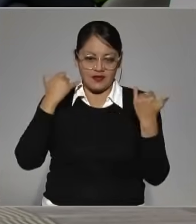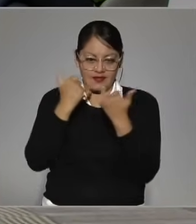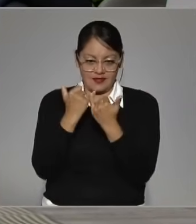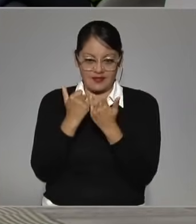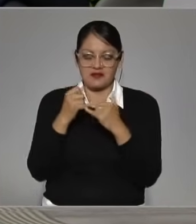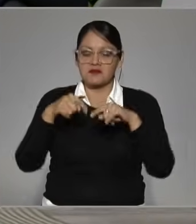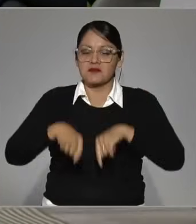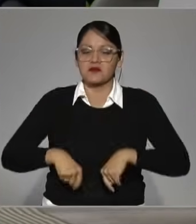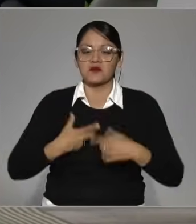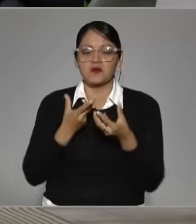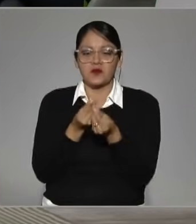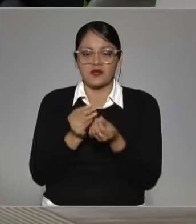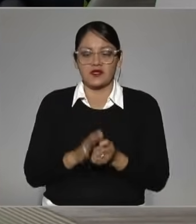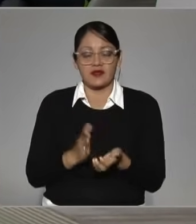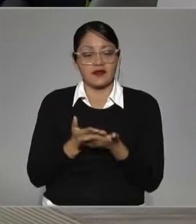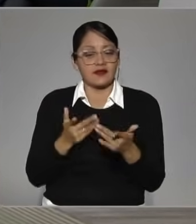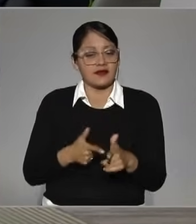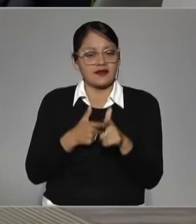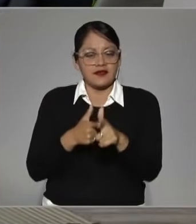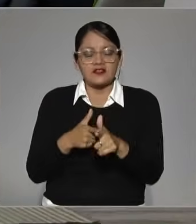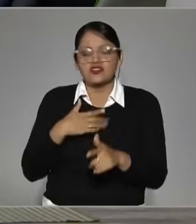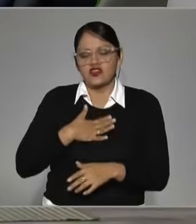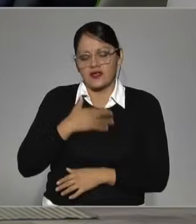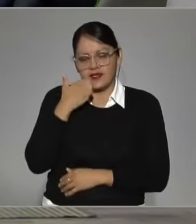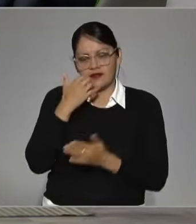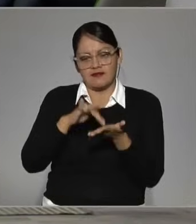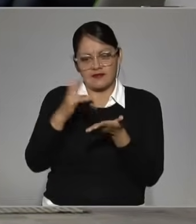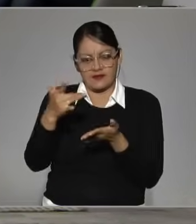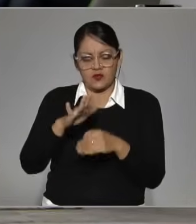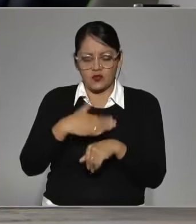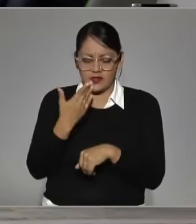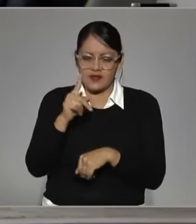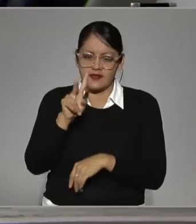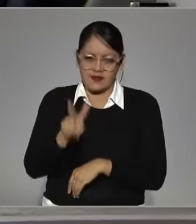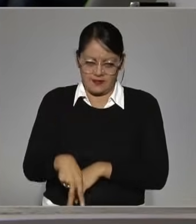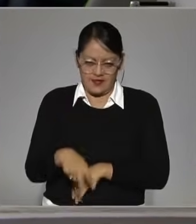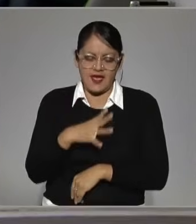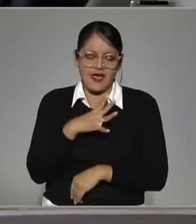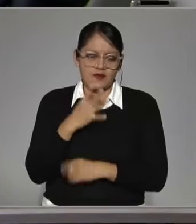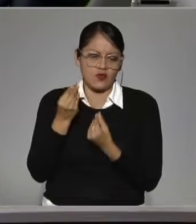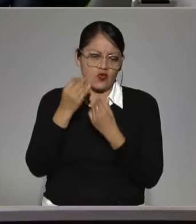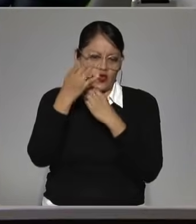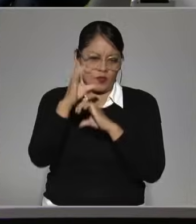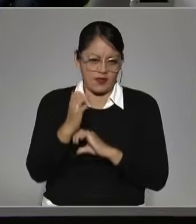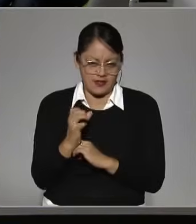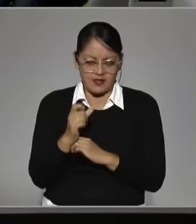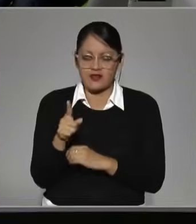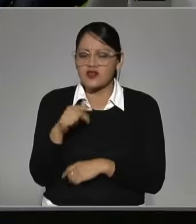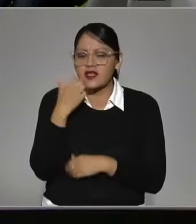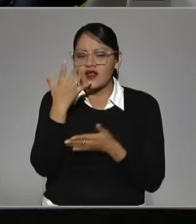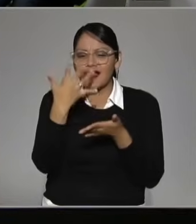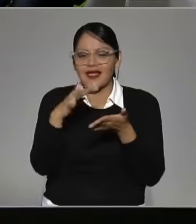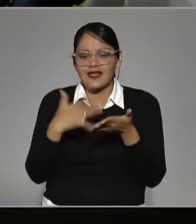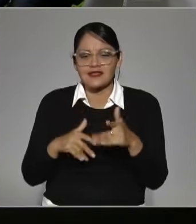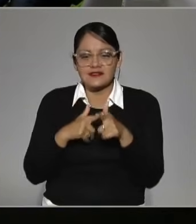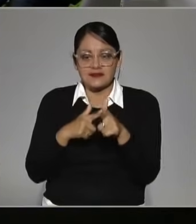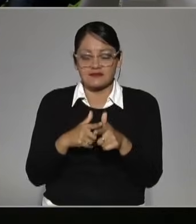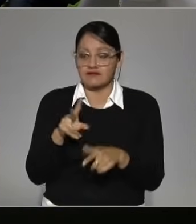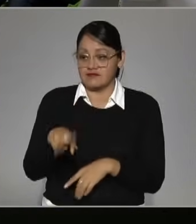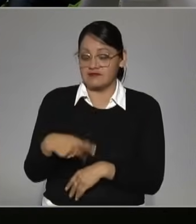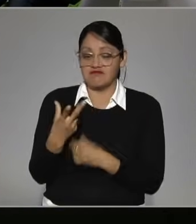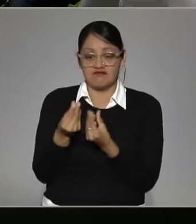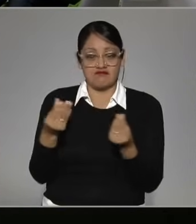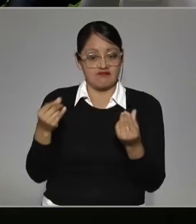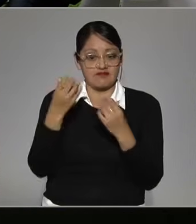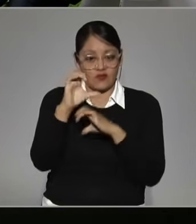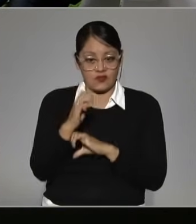con nosotros. Y bueno, seguimos, quiero agradecerles porque de verdad hay muchísimos comentarios y me gustaría seguir leyéndolos. Hay muchísimos comentarios, efectivamente,